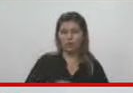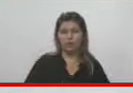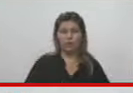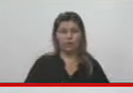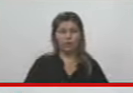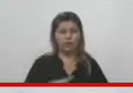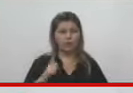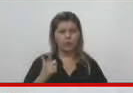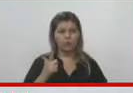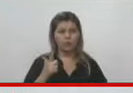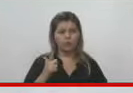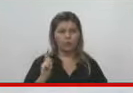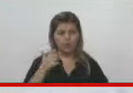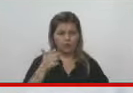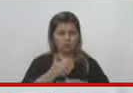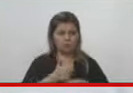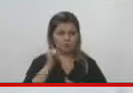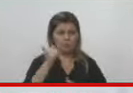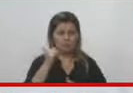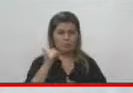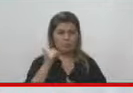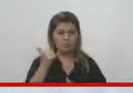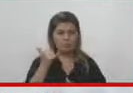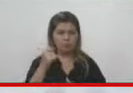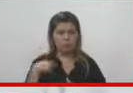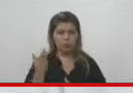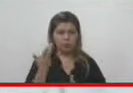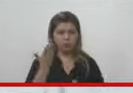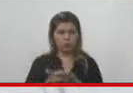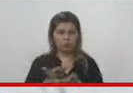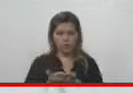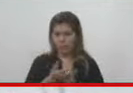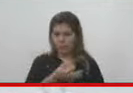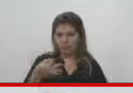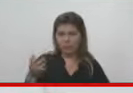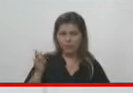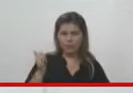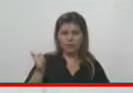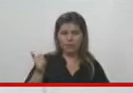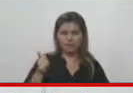No hay miembro informante. Sí, lo propusimos en la...